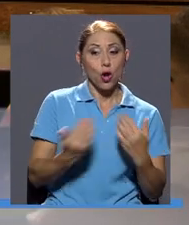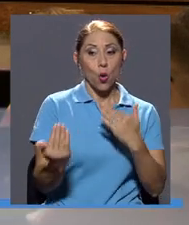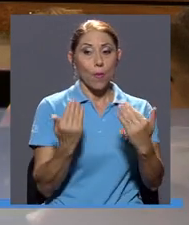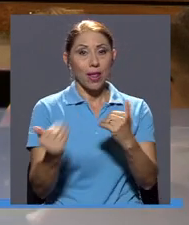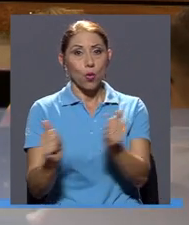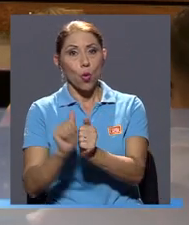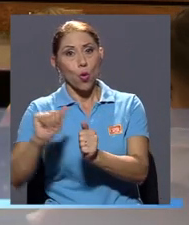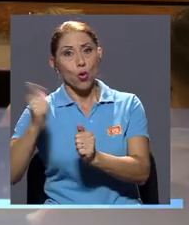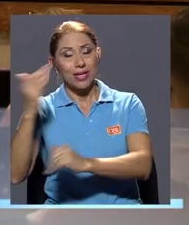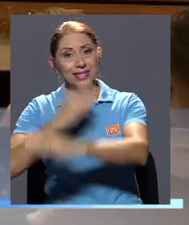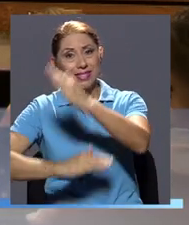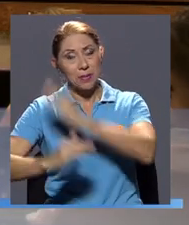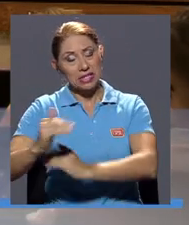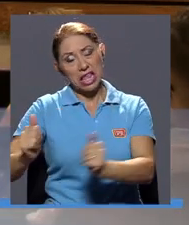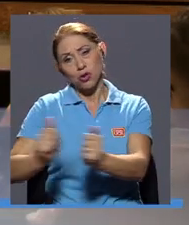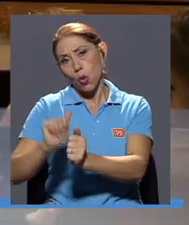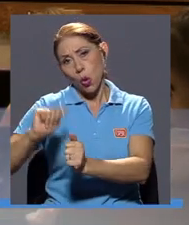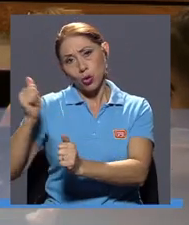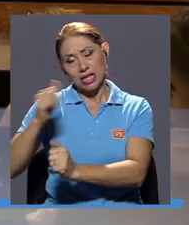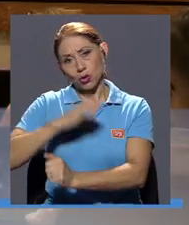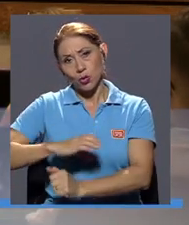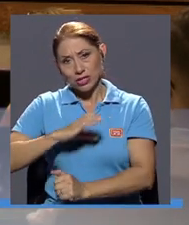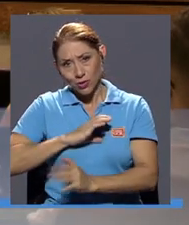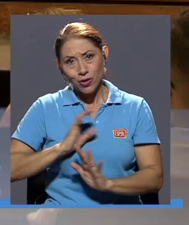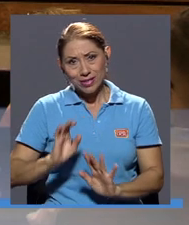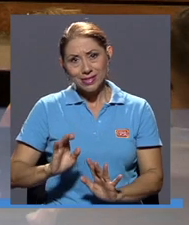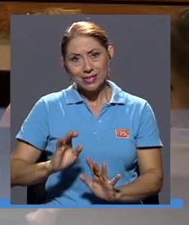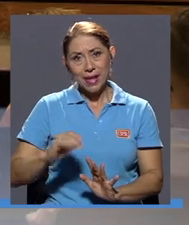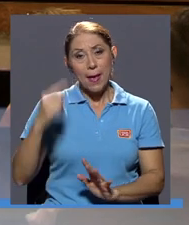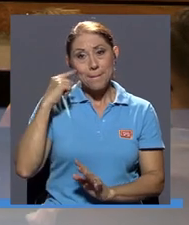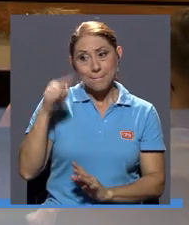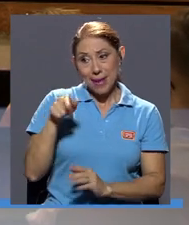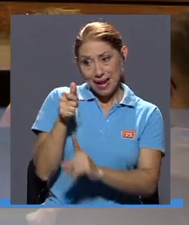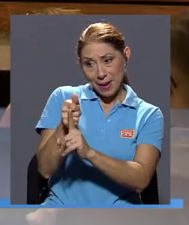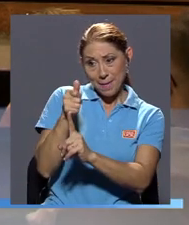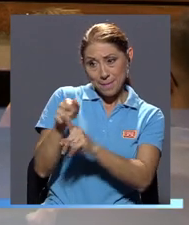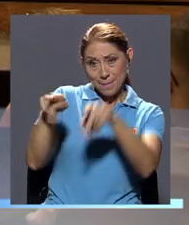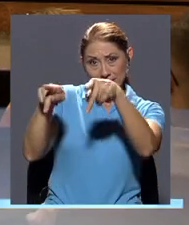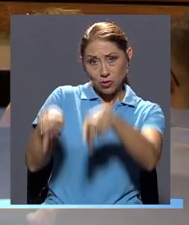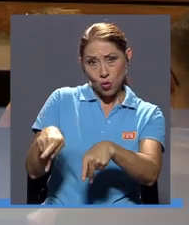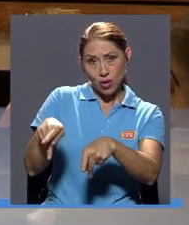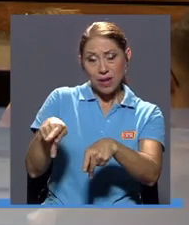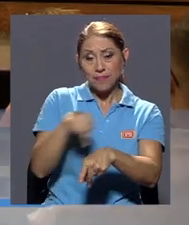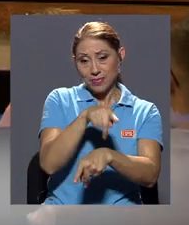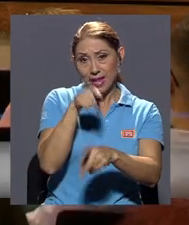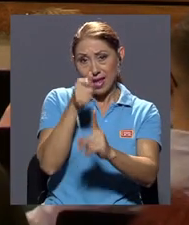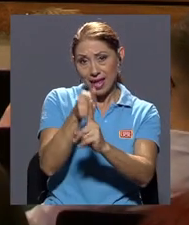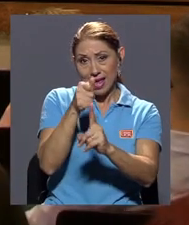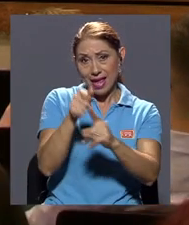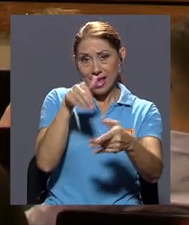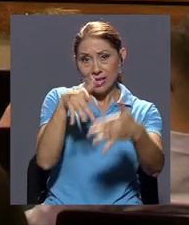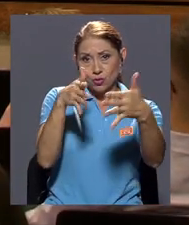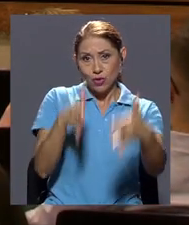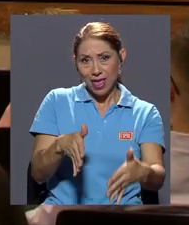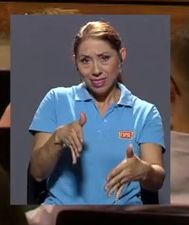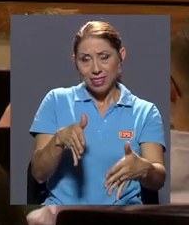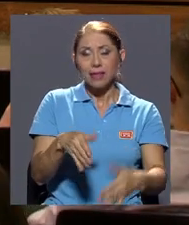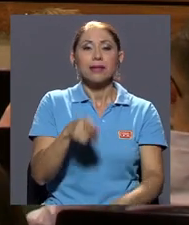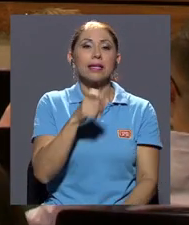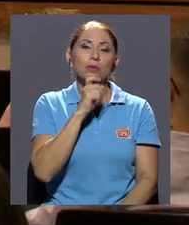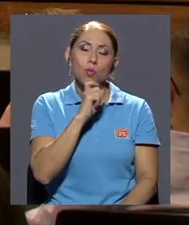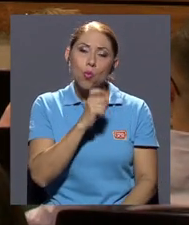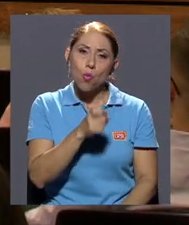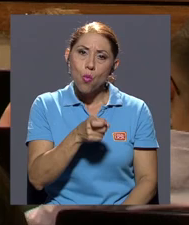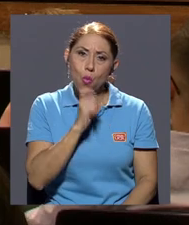o condiciones, para la persona, para el estudiante, para él o la estudiante, es muy difícil, es